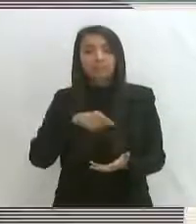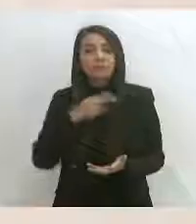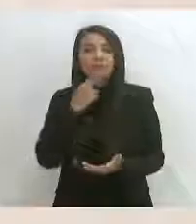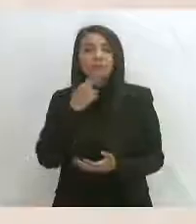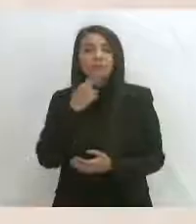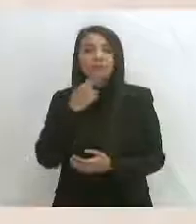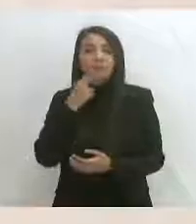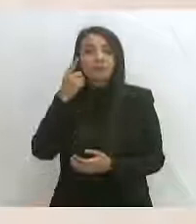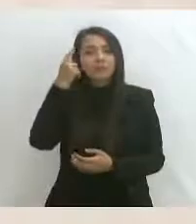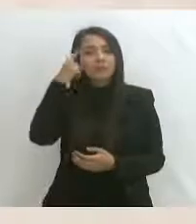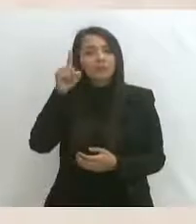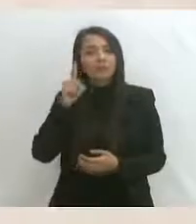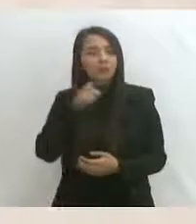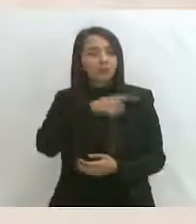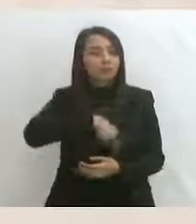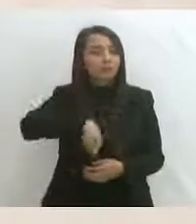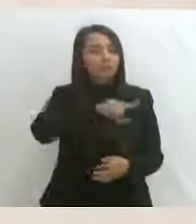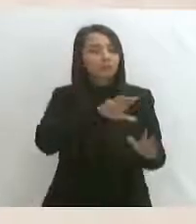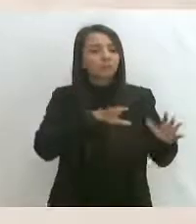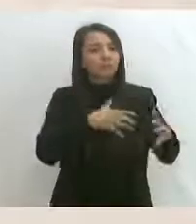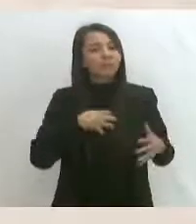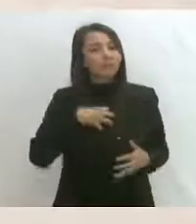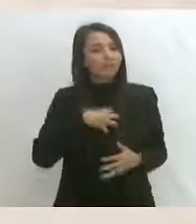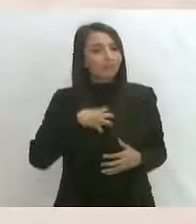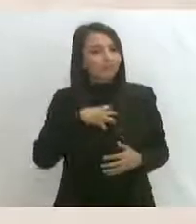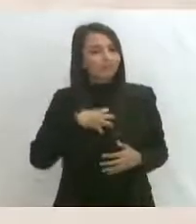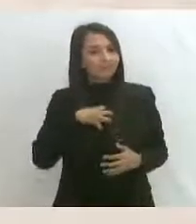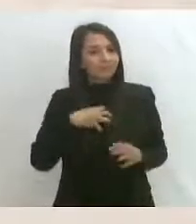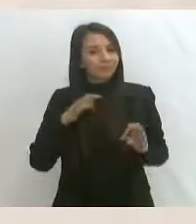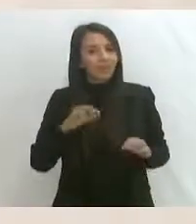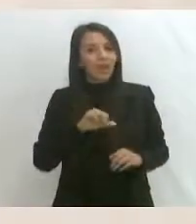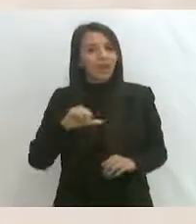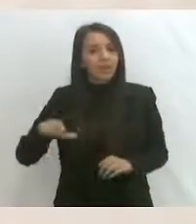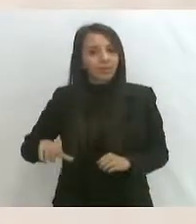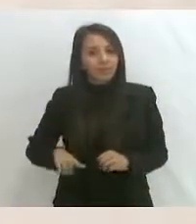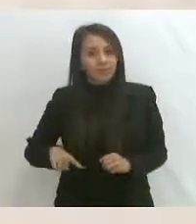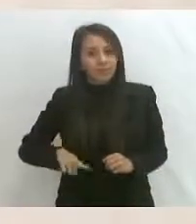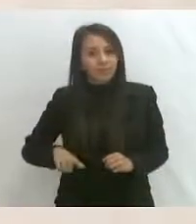tener contentos a todos los del gobierno